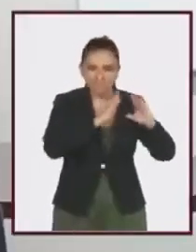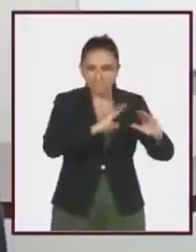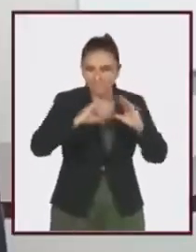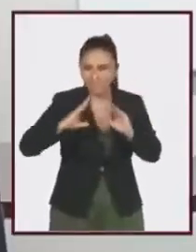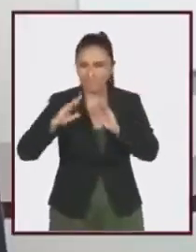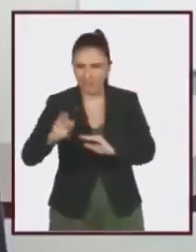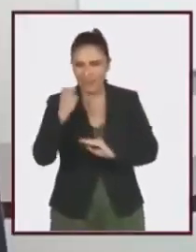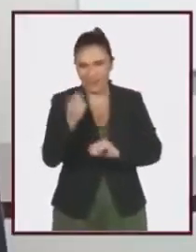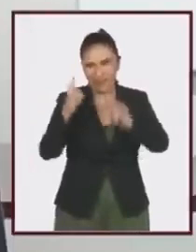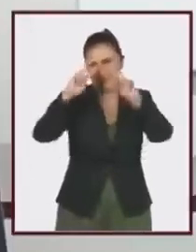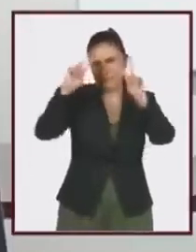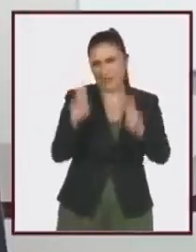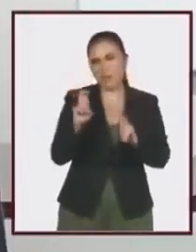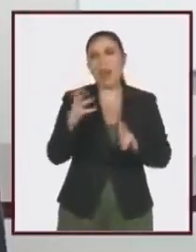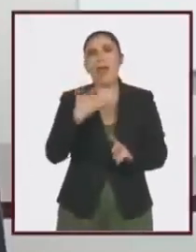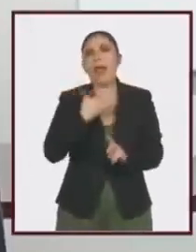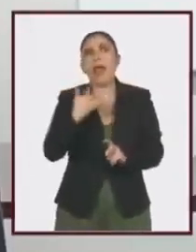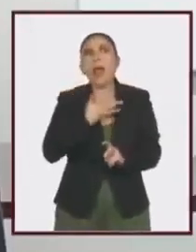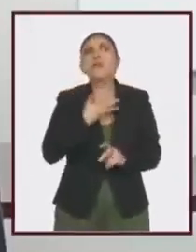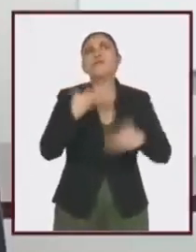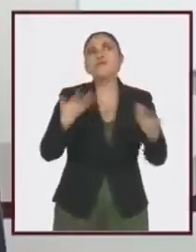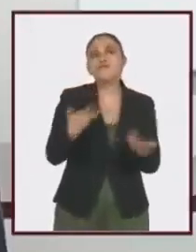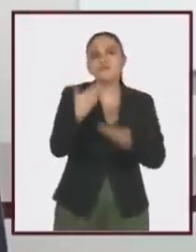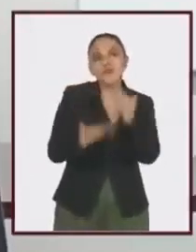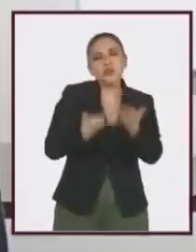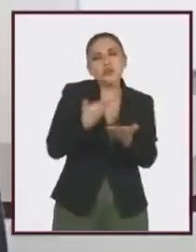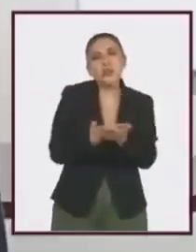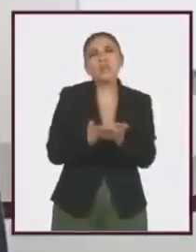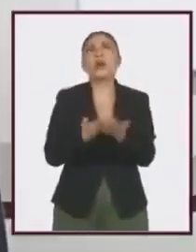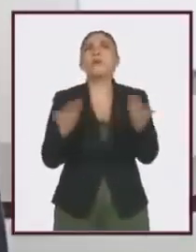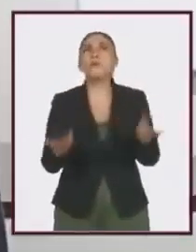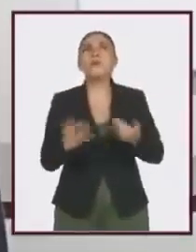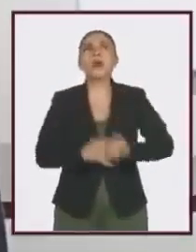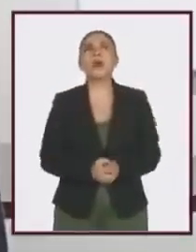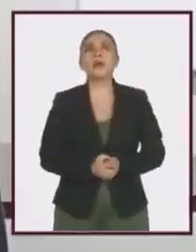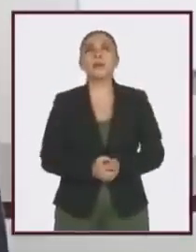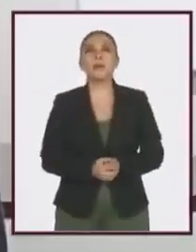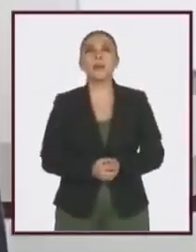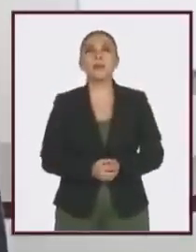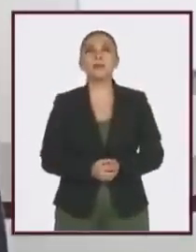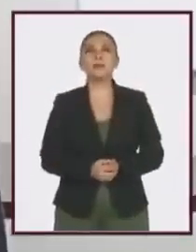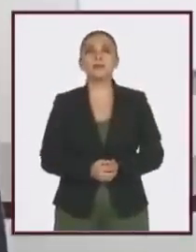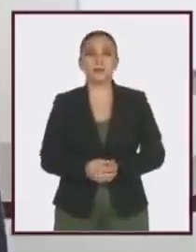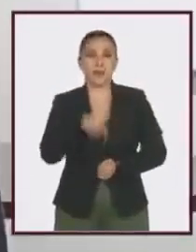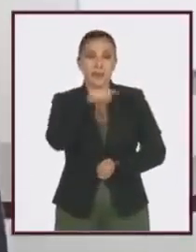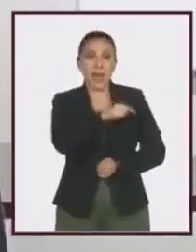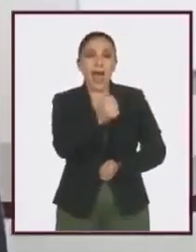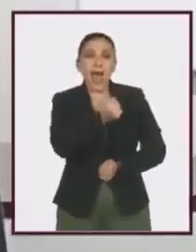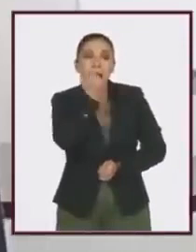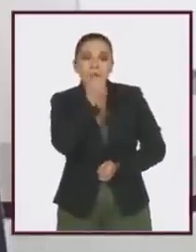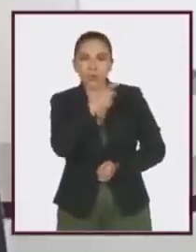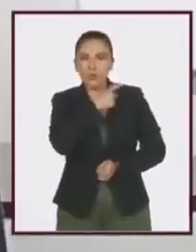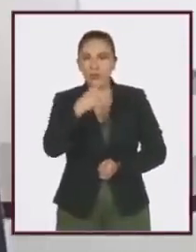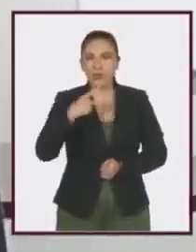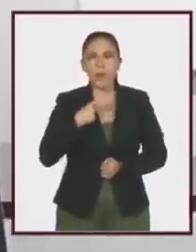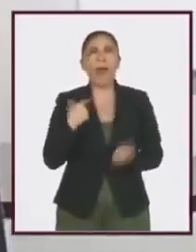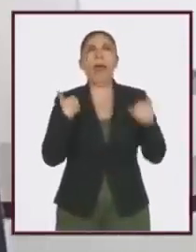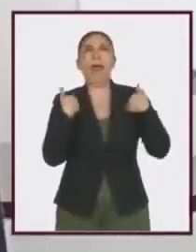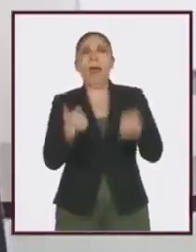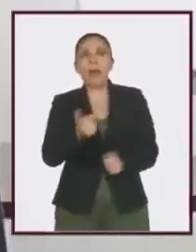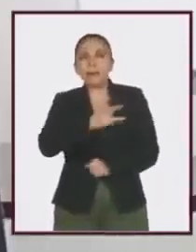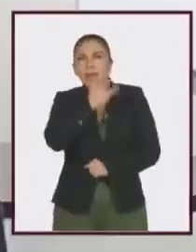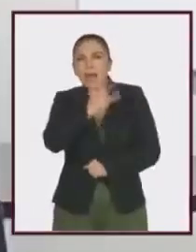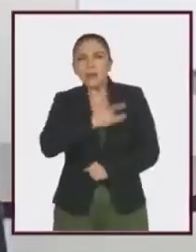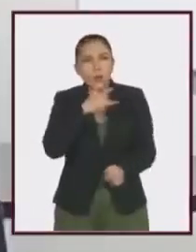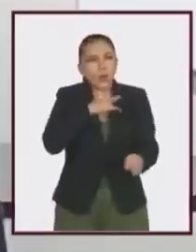aprendizaje se plantea que el estudiante reconozca cuáles son los